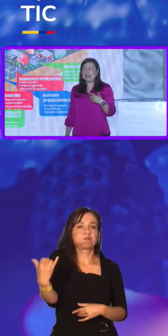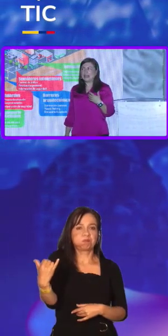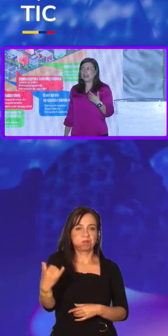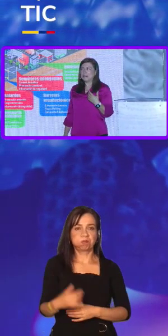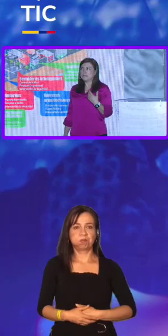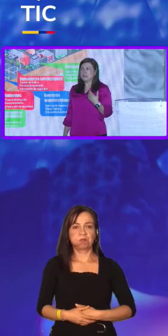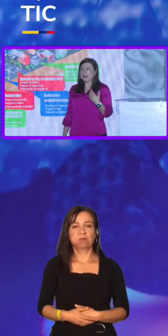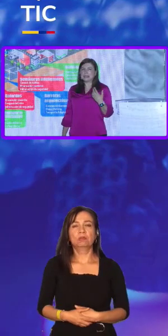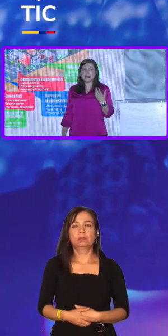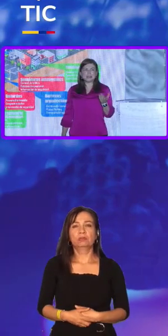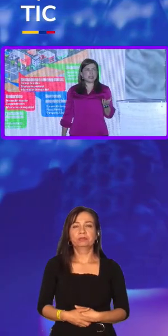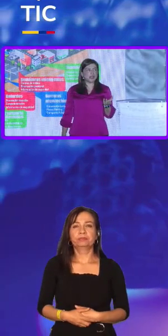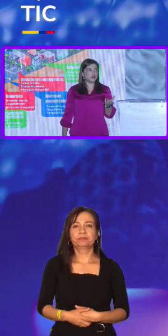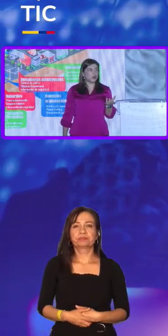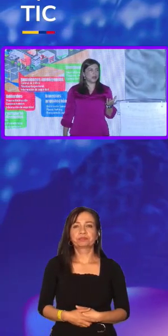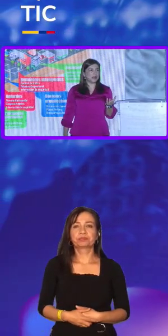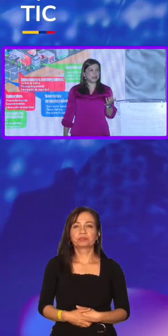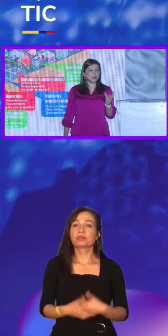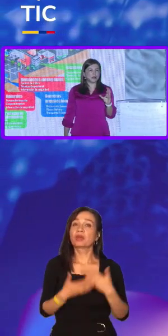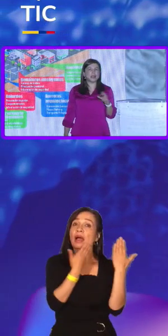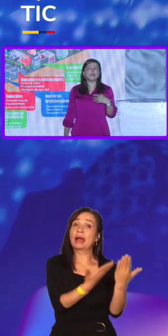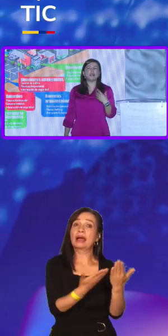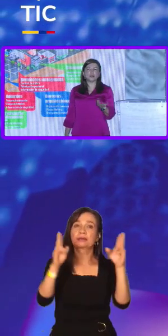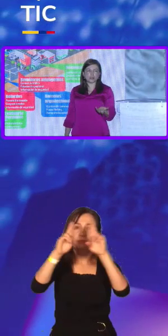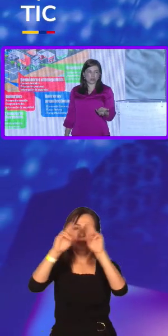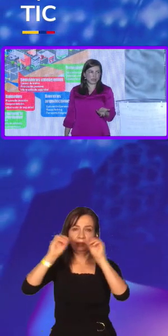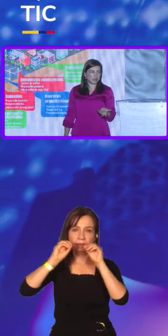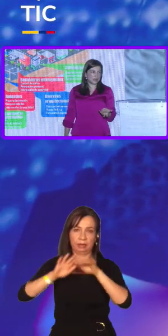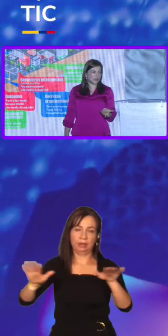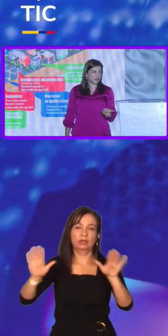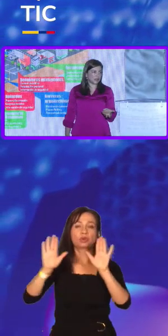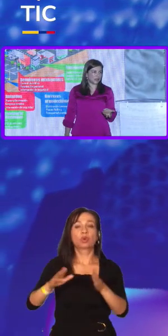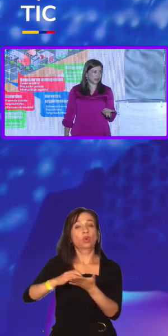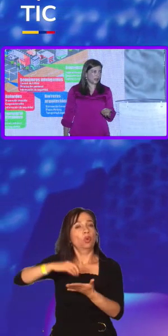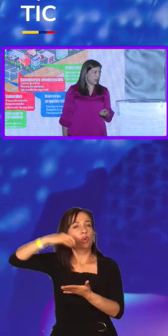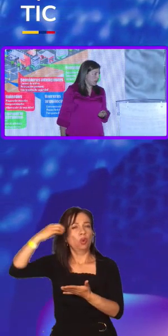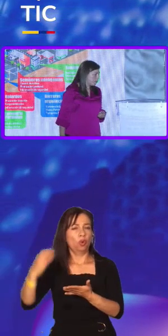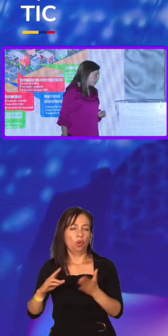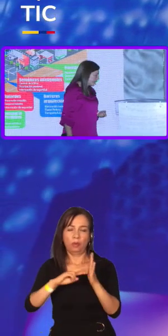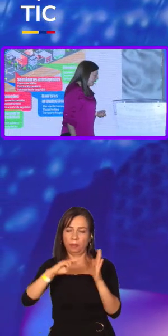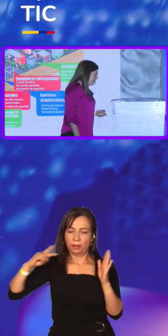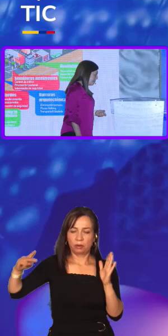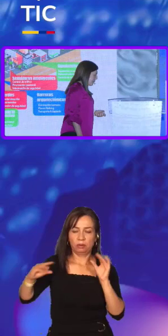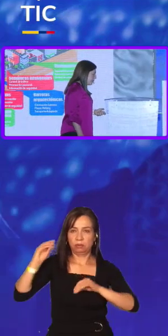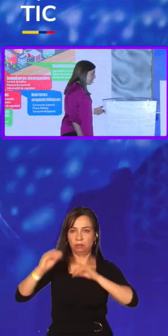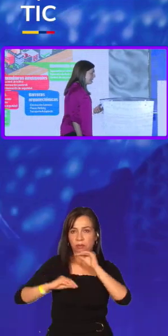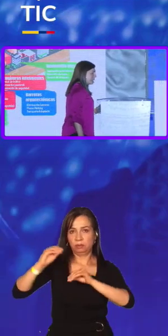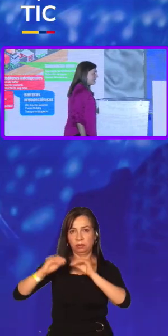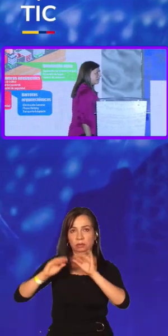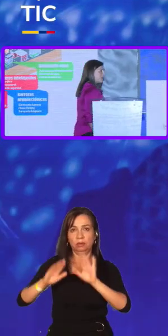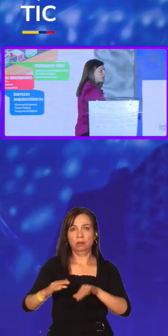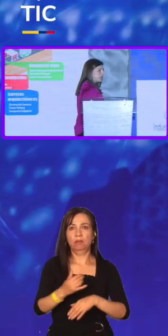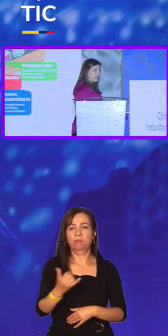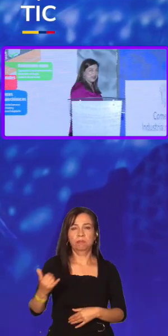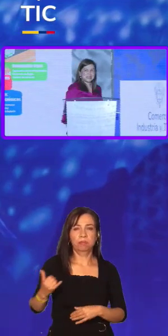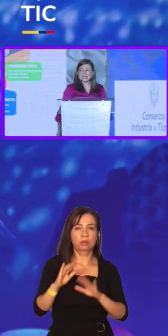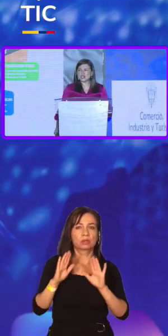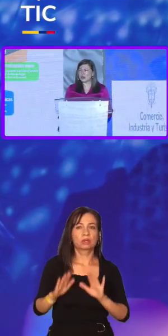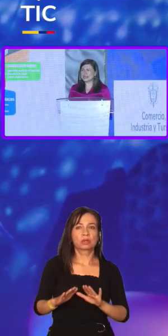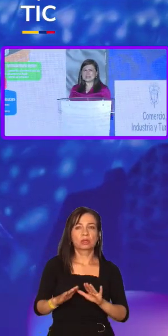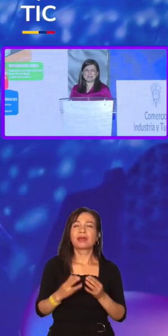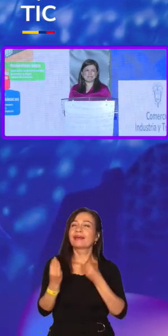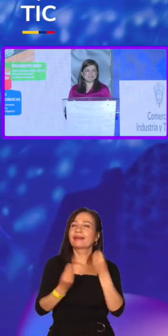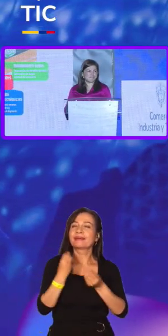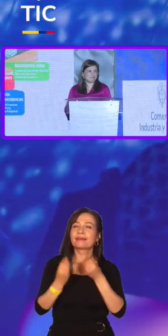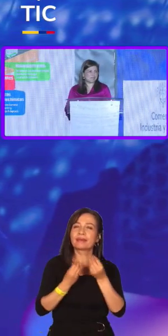Cosas es en este caso una de las tecnologías más costosas de desarrollar. ¿Por qué? Porque hablamos de